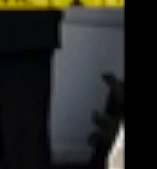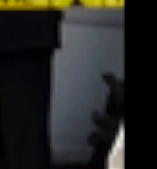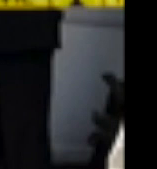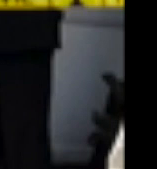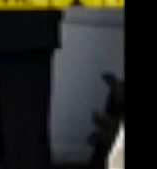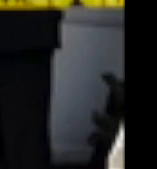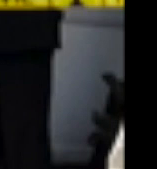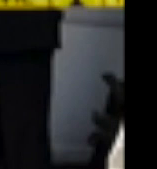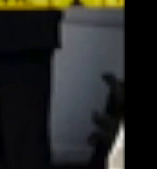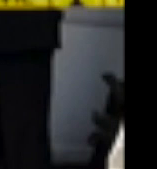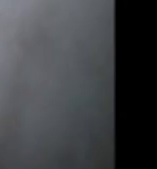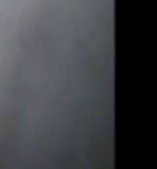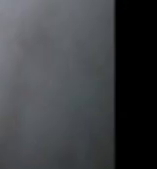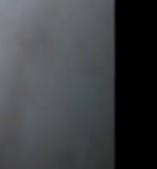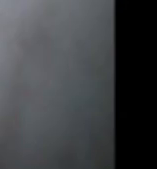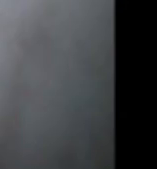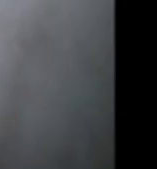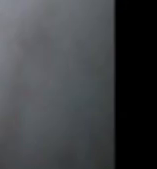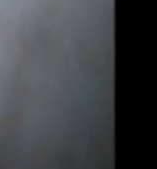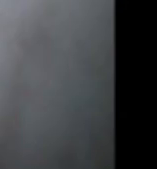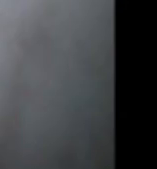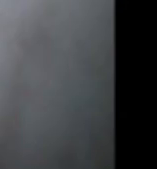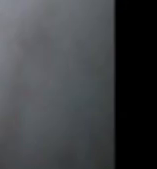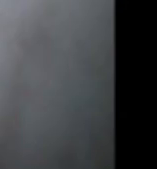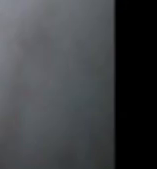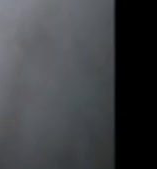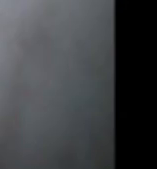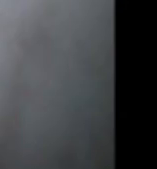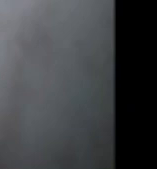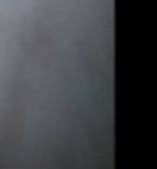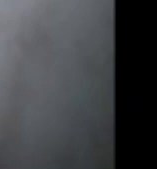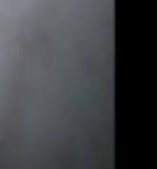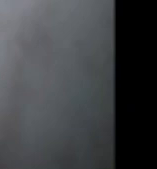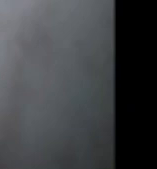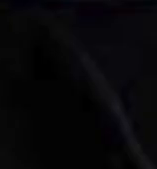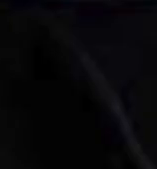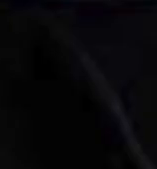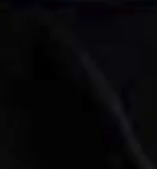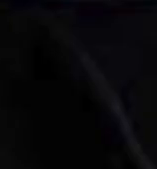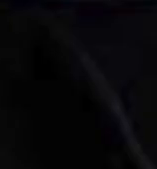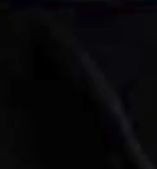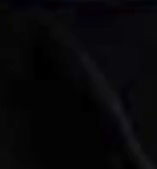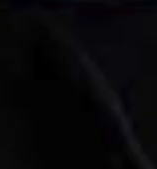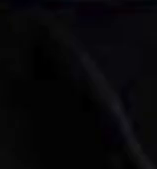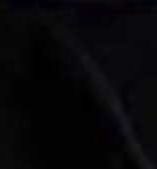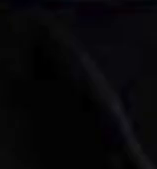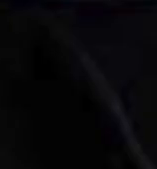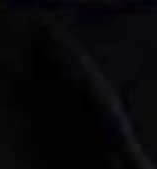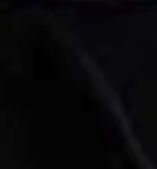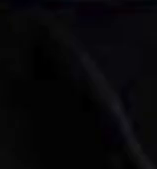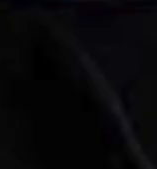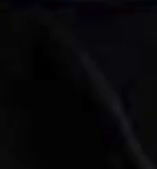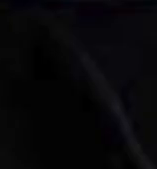tenido una notable disminución es en homicidios, secuestros, extorsión y robo a vehículos, aunque al parecer se